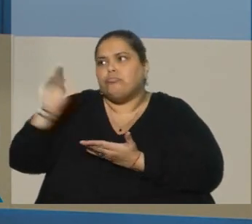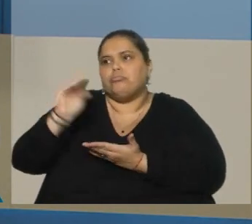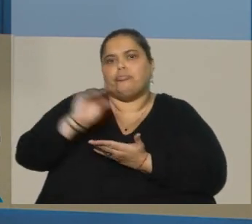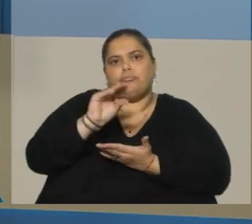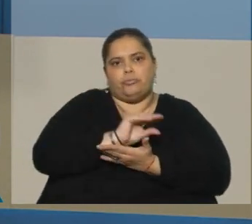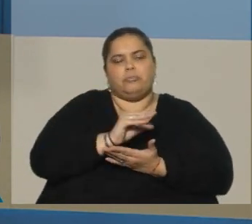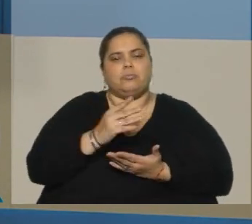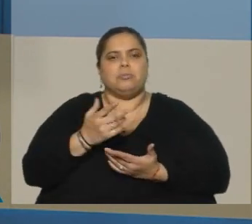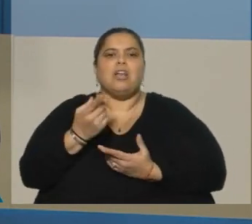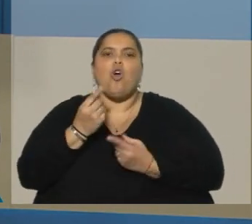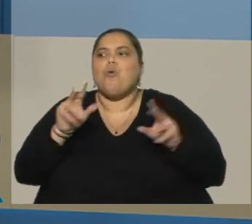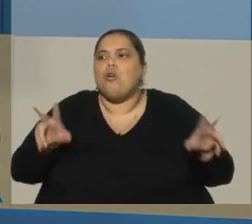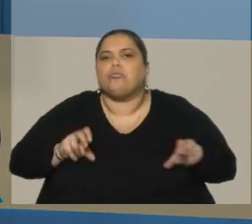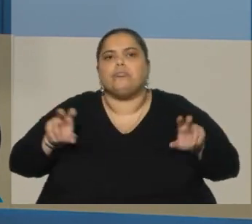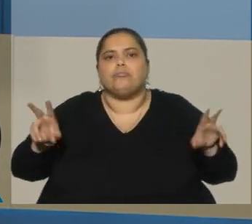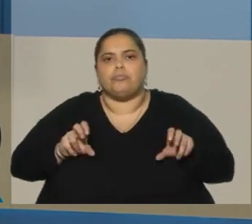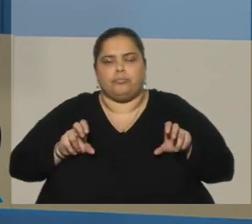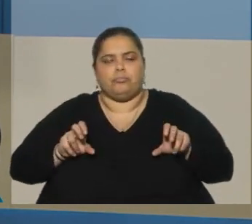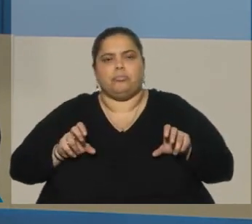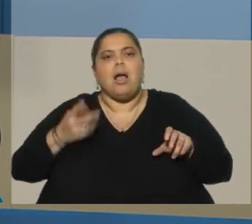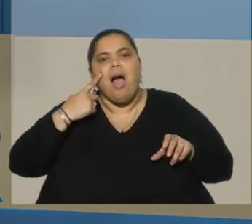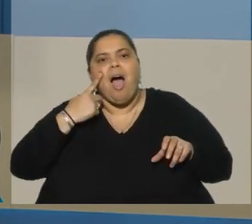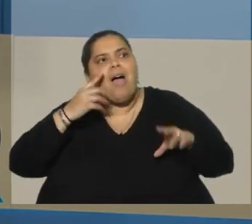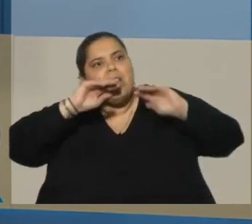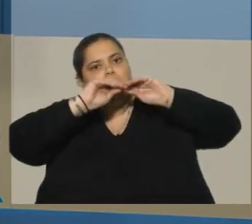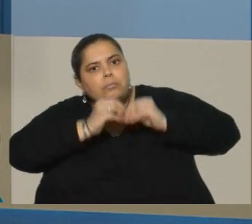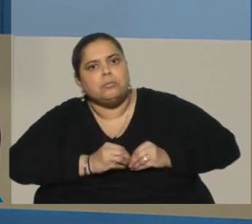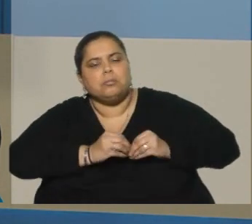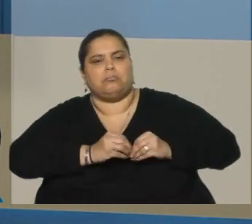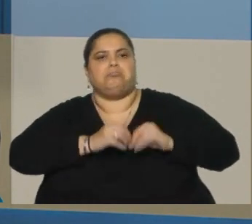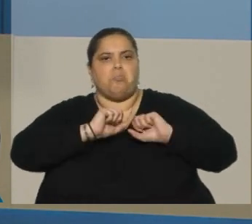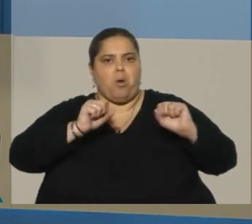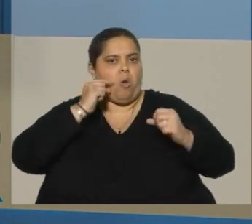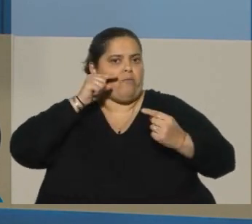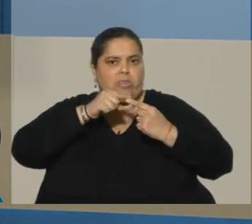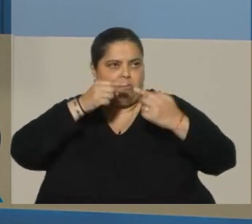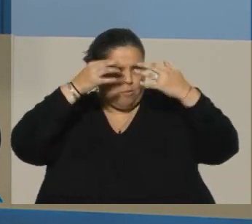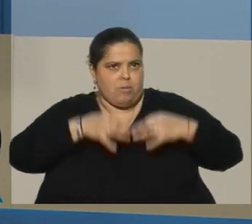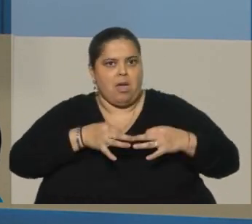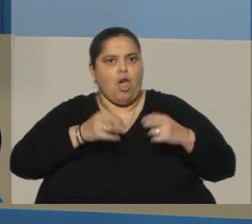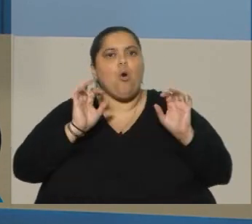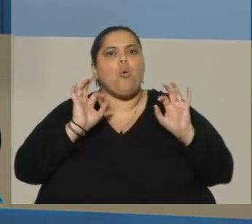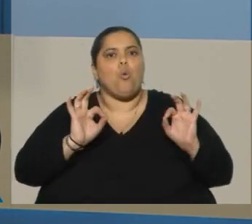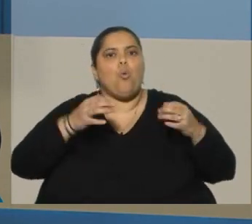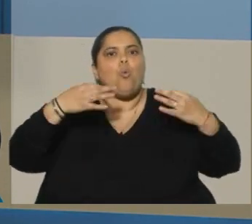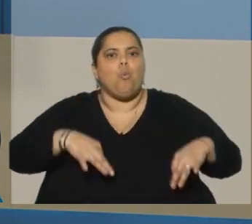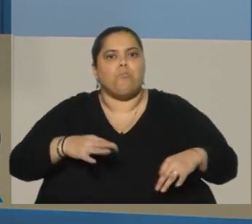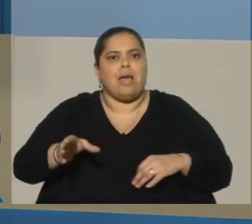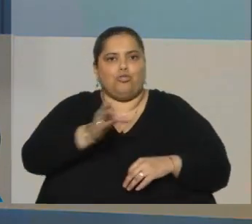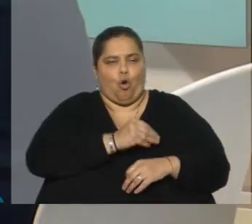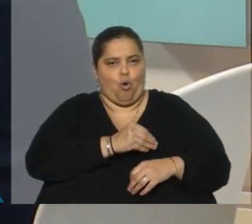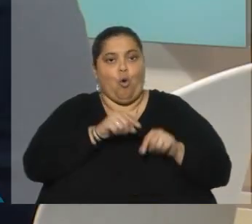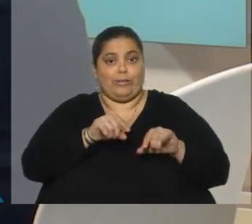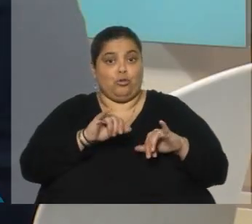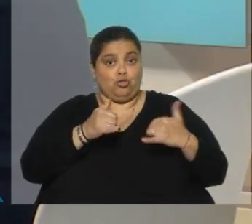precios, sino de ingresos necesarios para llegar a una rentabilidad objetivo. Ese informe tiene una construcción. ¿Eso ya se lo